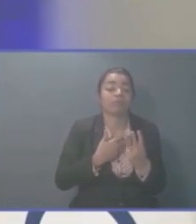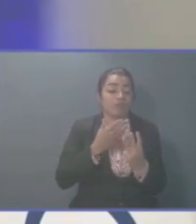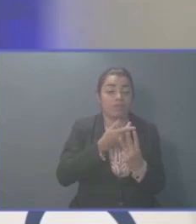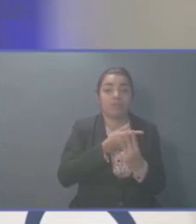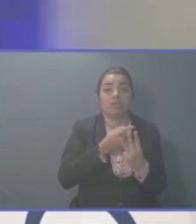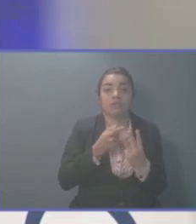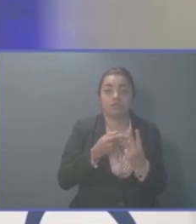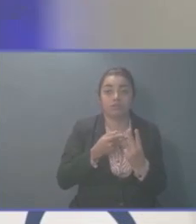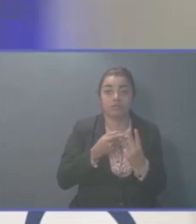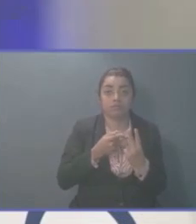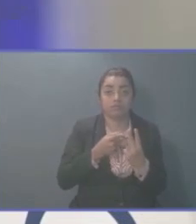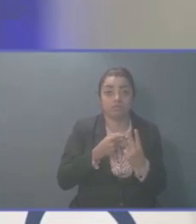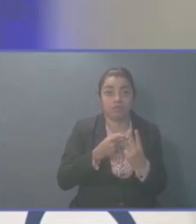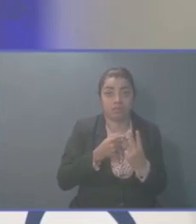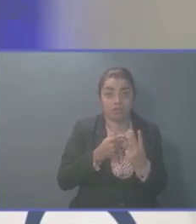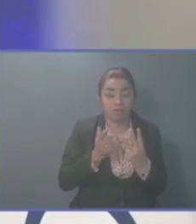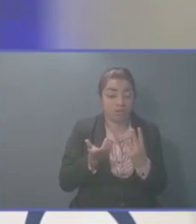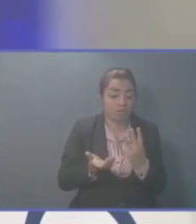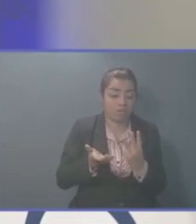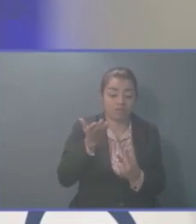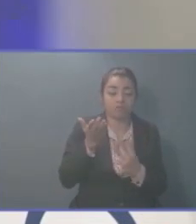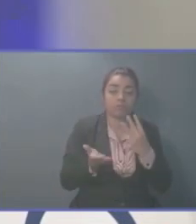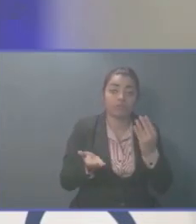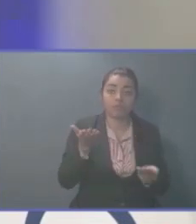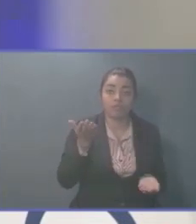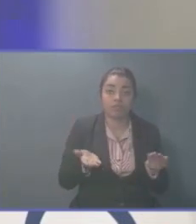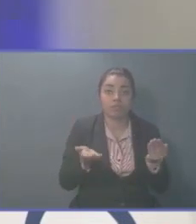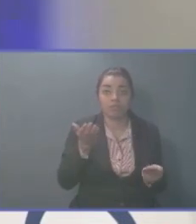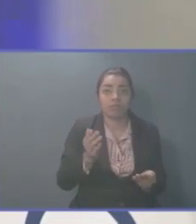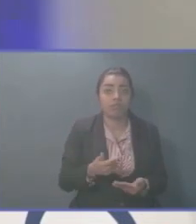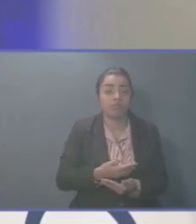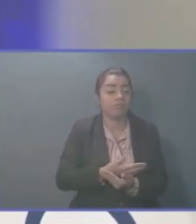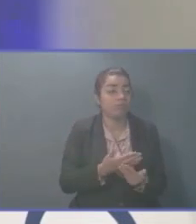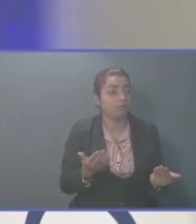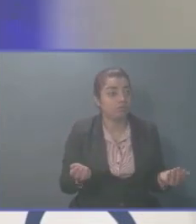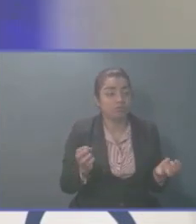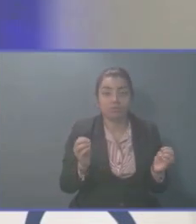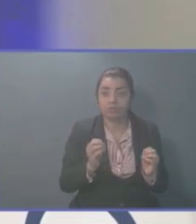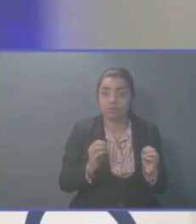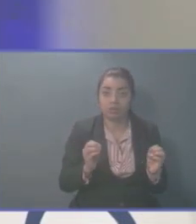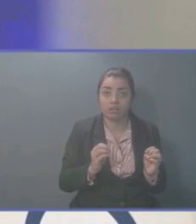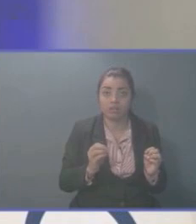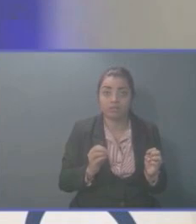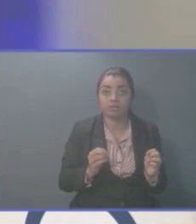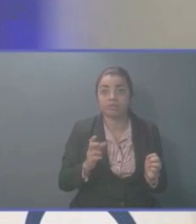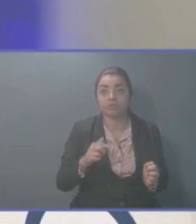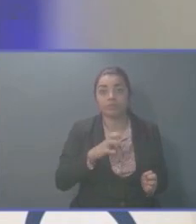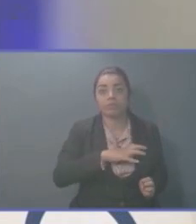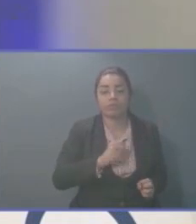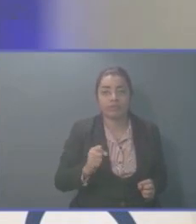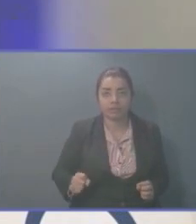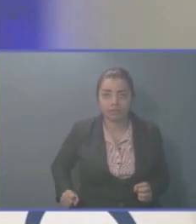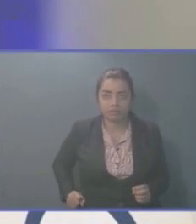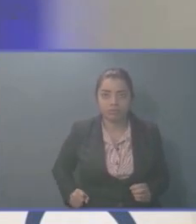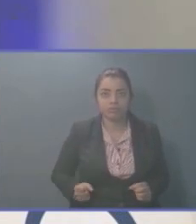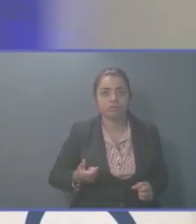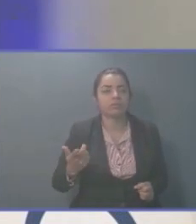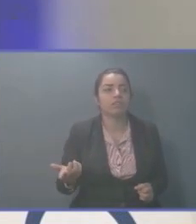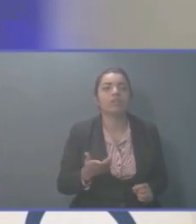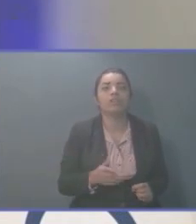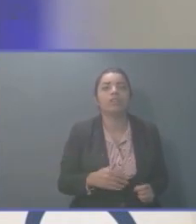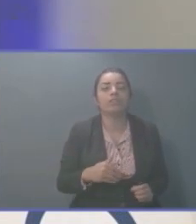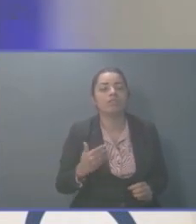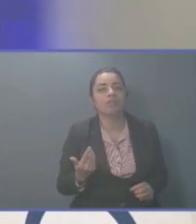ese sistema de pesos y contrapesos. Nadie tiene el poder absoluto en El Salvador. Y por eso